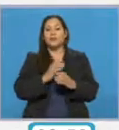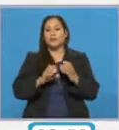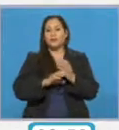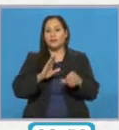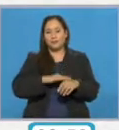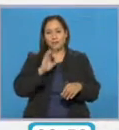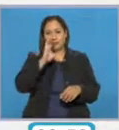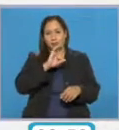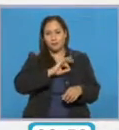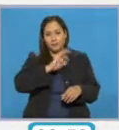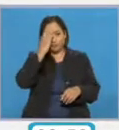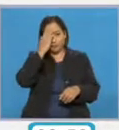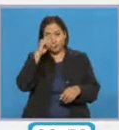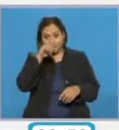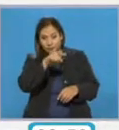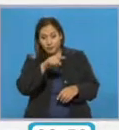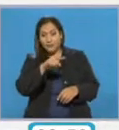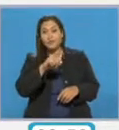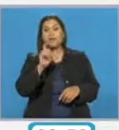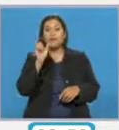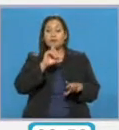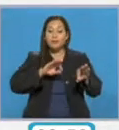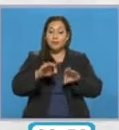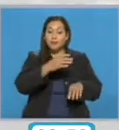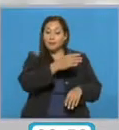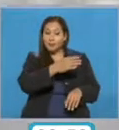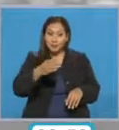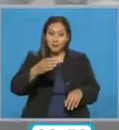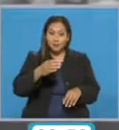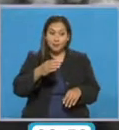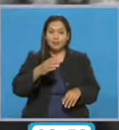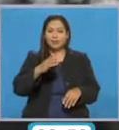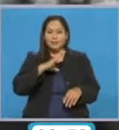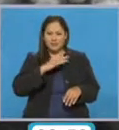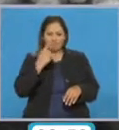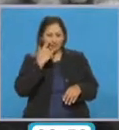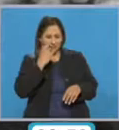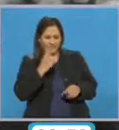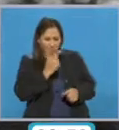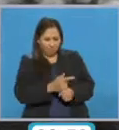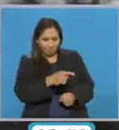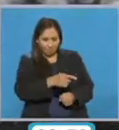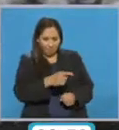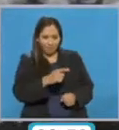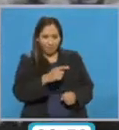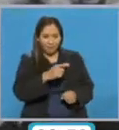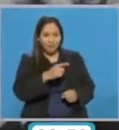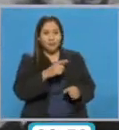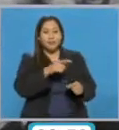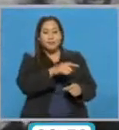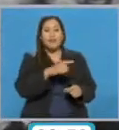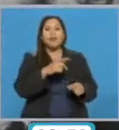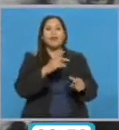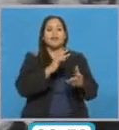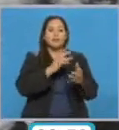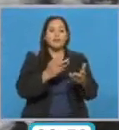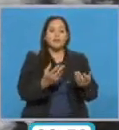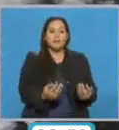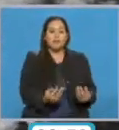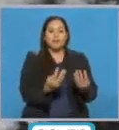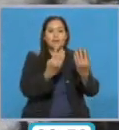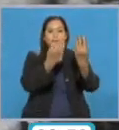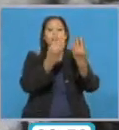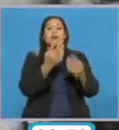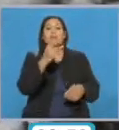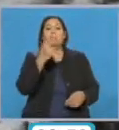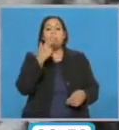podemos conocer de él es que en su etapa de agricultor, a mí un dato que me llamó mucho la atención es que empezó a producir tabaco y entonces como su